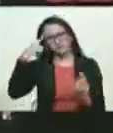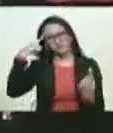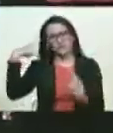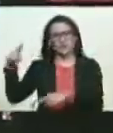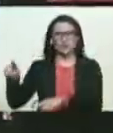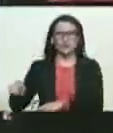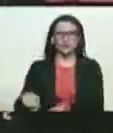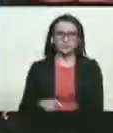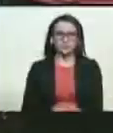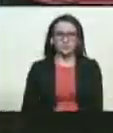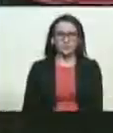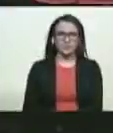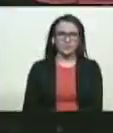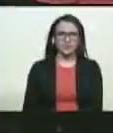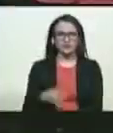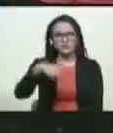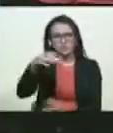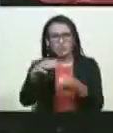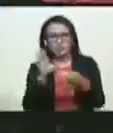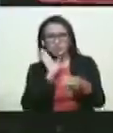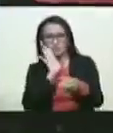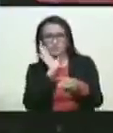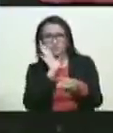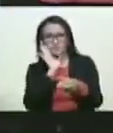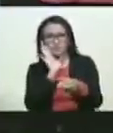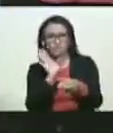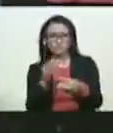santos y su oligarquía